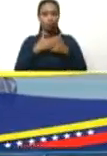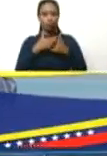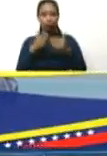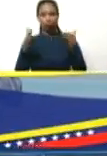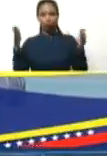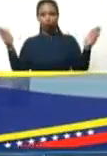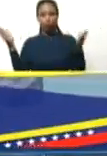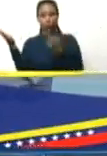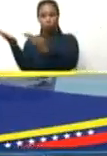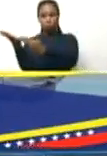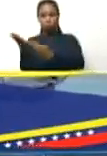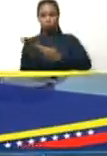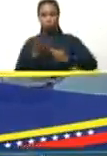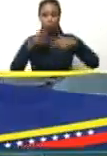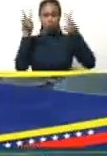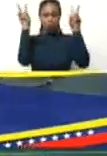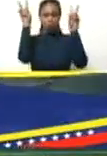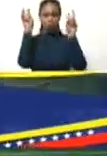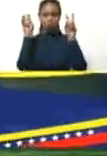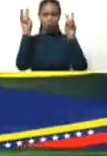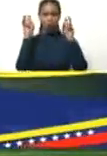las puertas como nuevos,